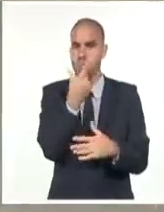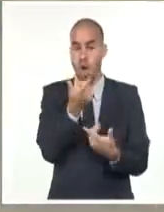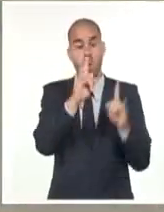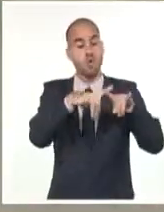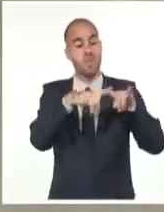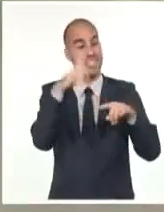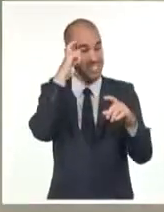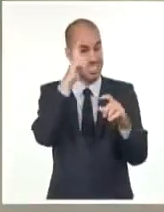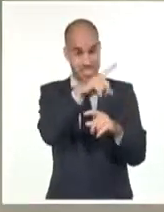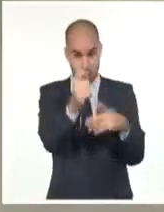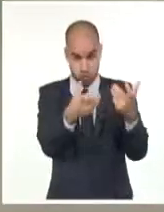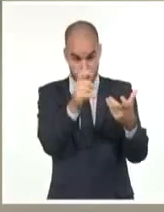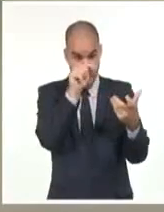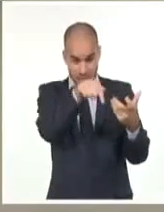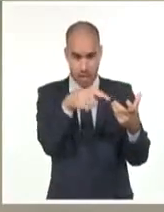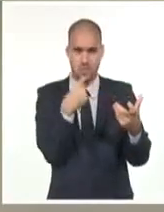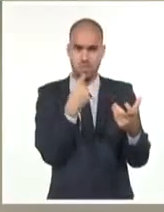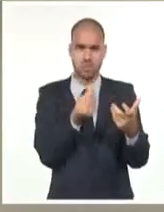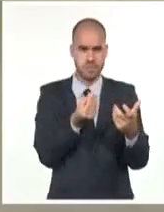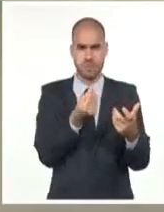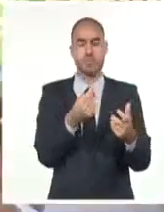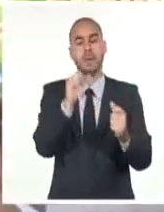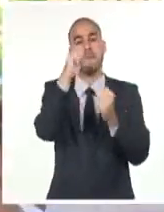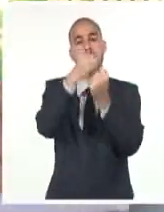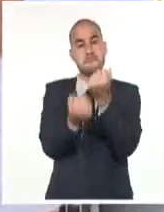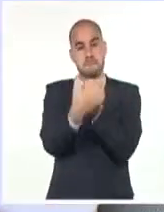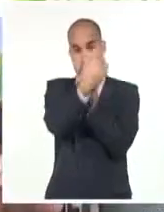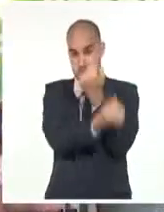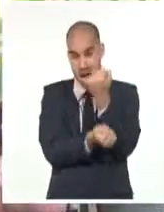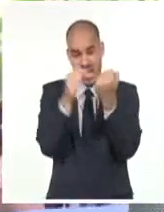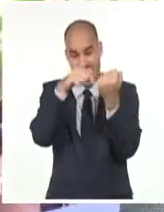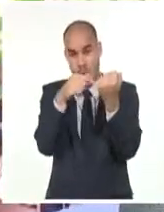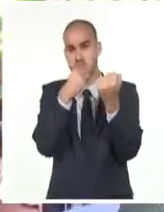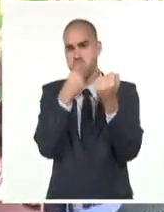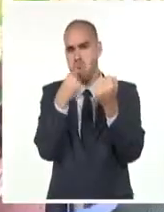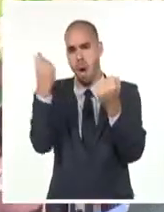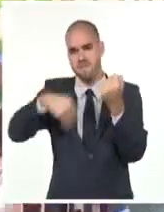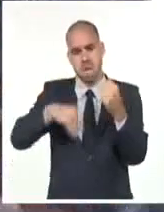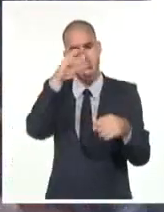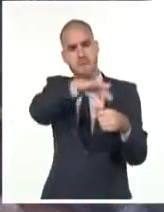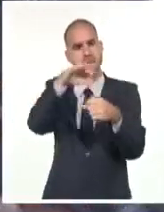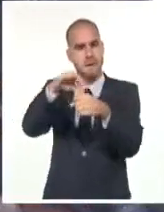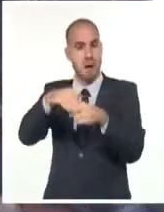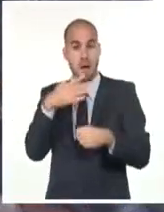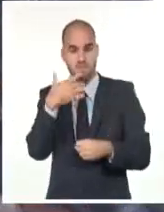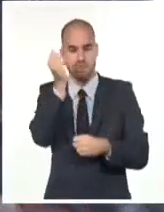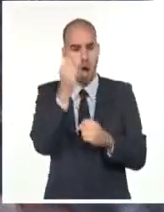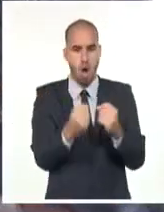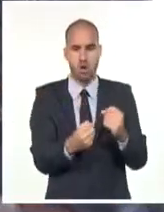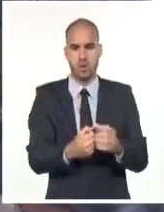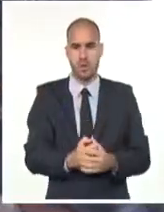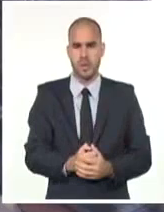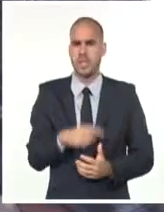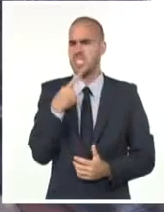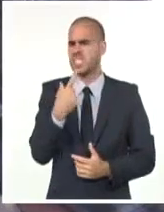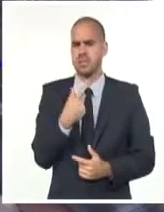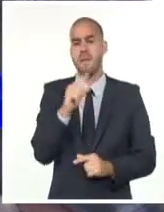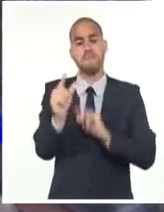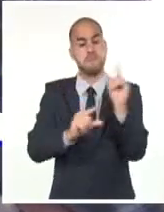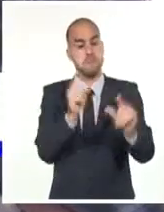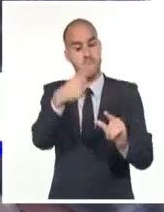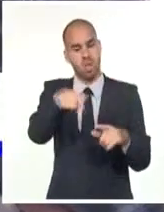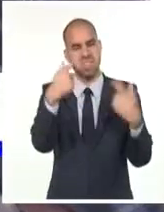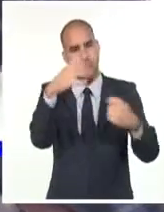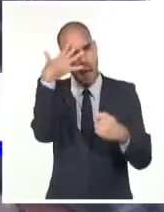Cienfuegos avala el uso del maíz transgénico y capacita a los recursos humanos. Nosotros necesitamos que haya más comprensión, que se haga